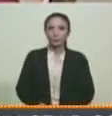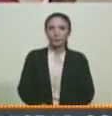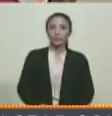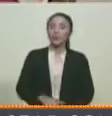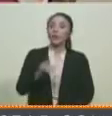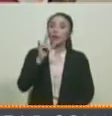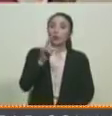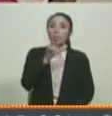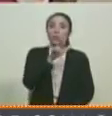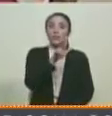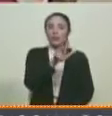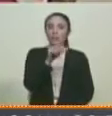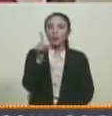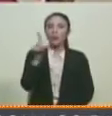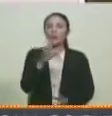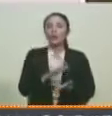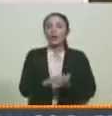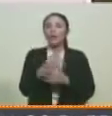diciembre del 2007.